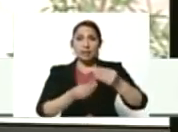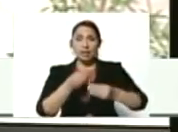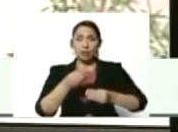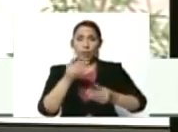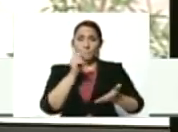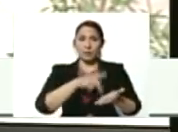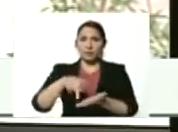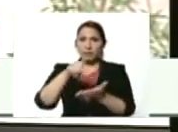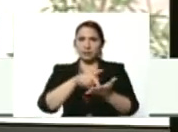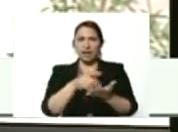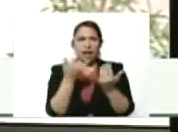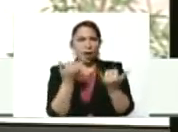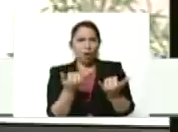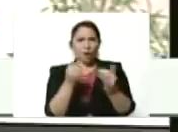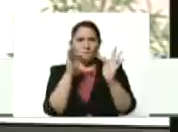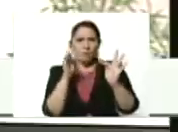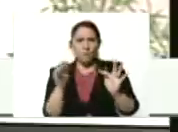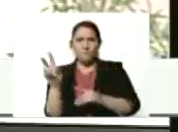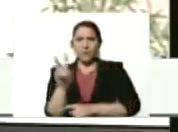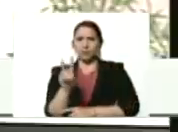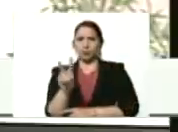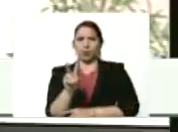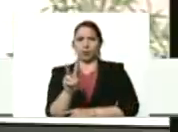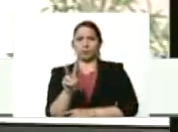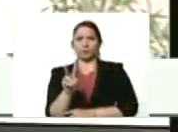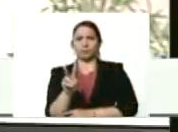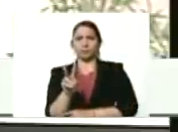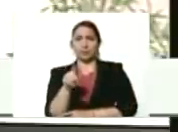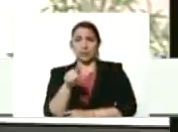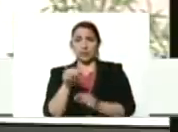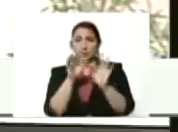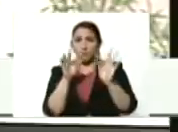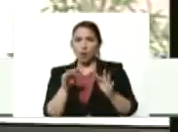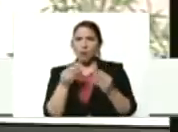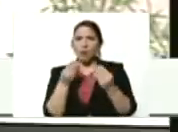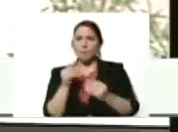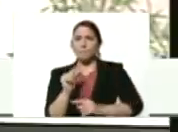el método venezolano es un método que tiene que ver, en